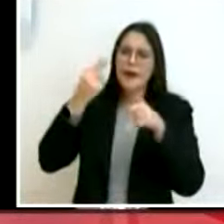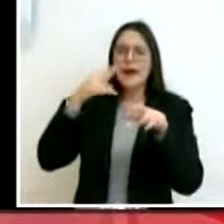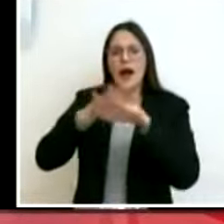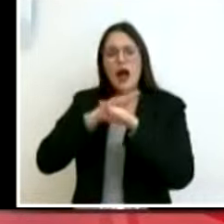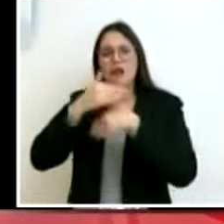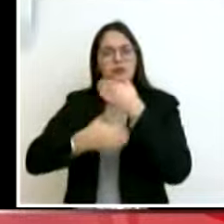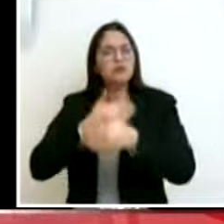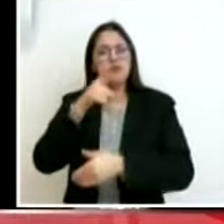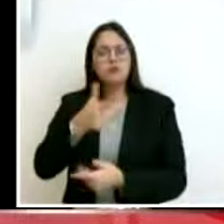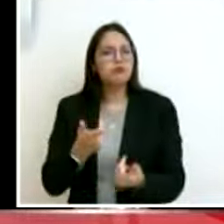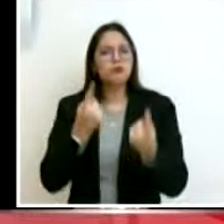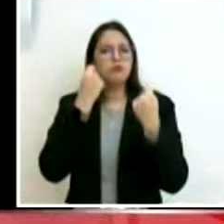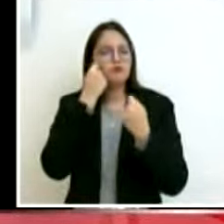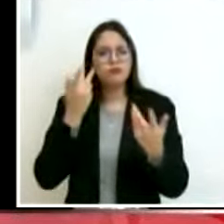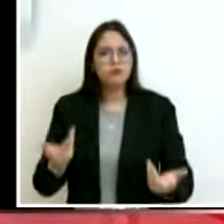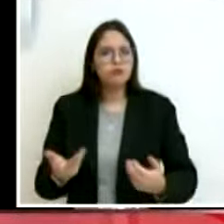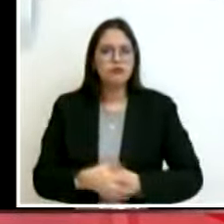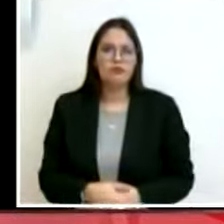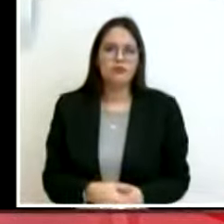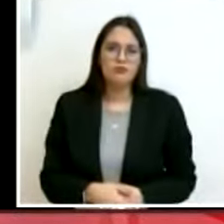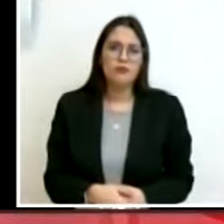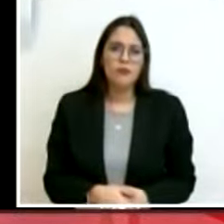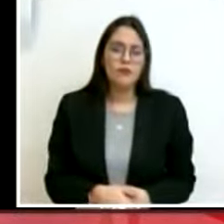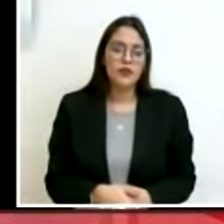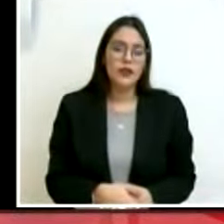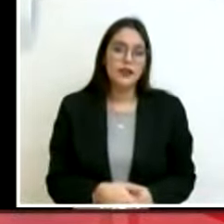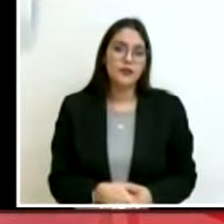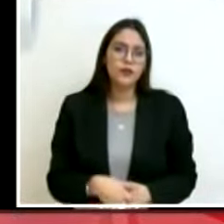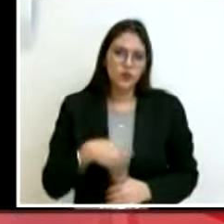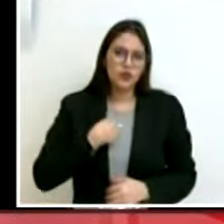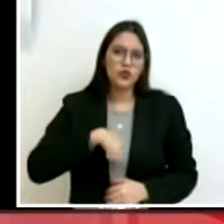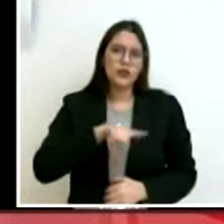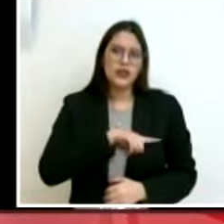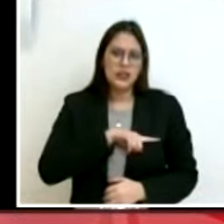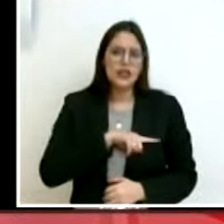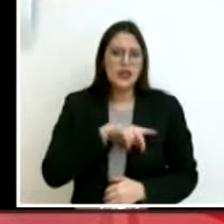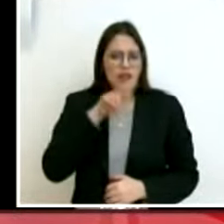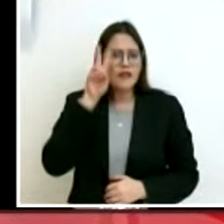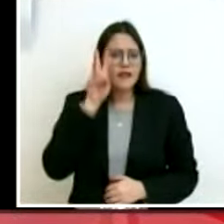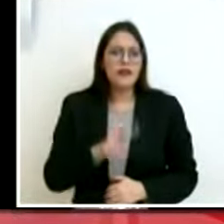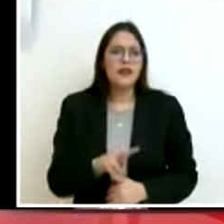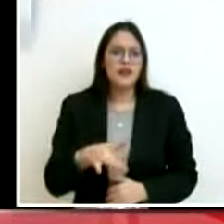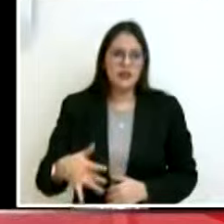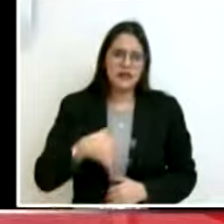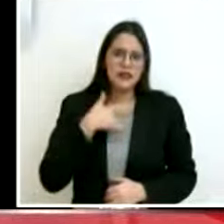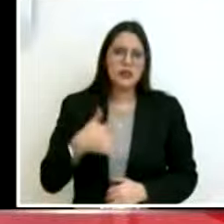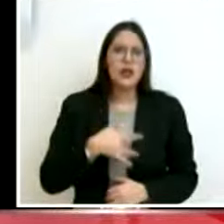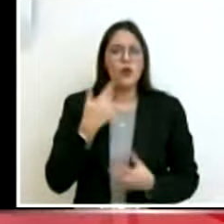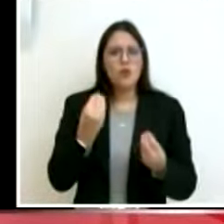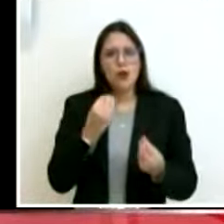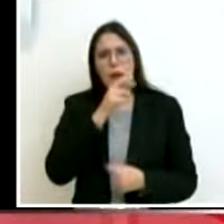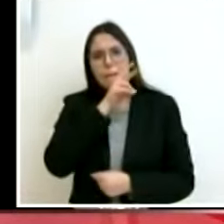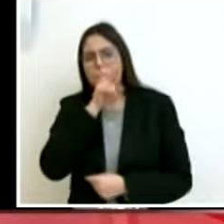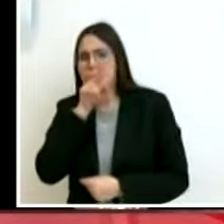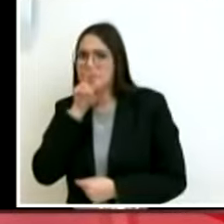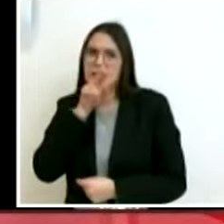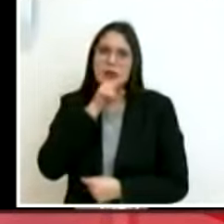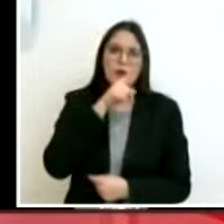Nosotros sí estamos preocupados porque todo salga mejor. Pero ustedes que